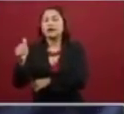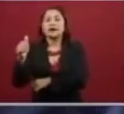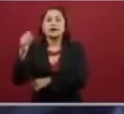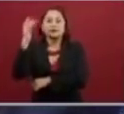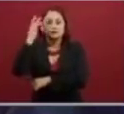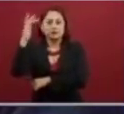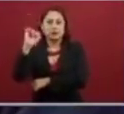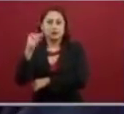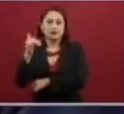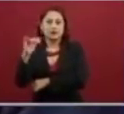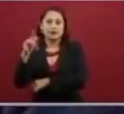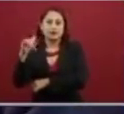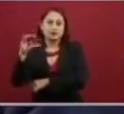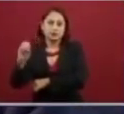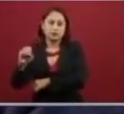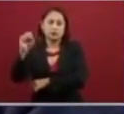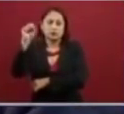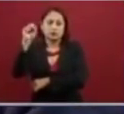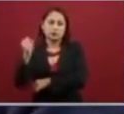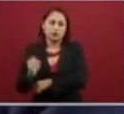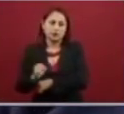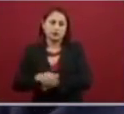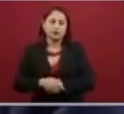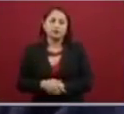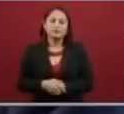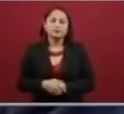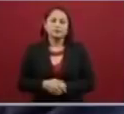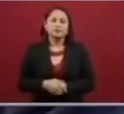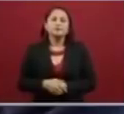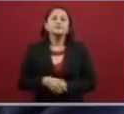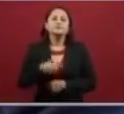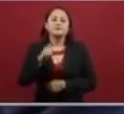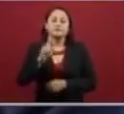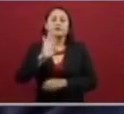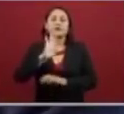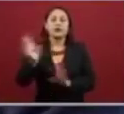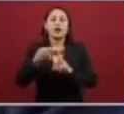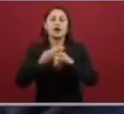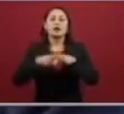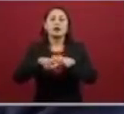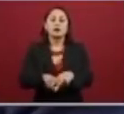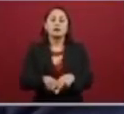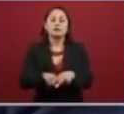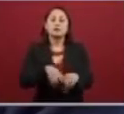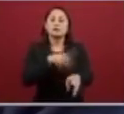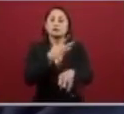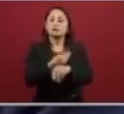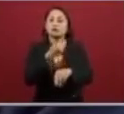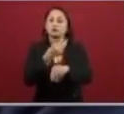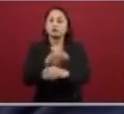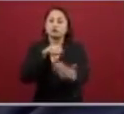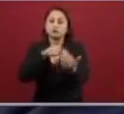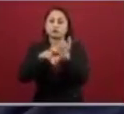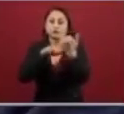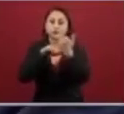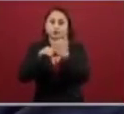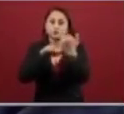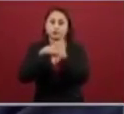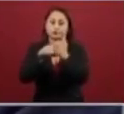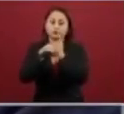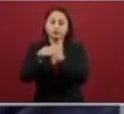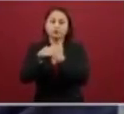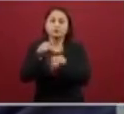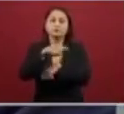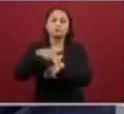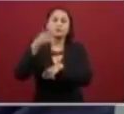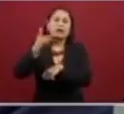Destaco también que se reinició la construcción de las carreteras que llevaban 10 años